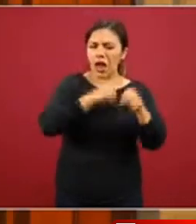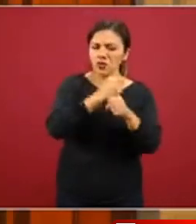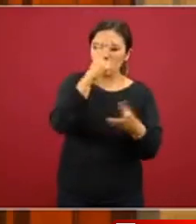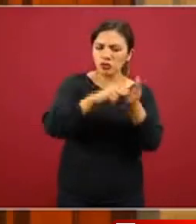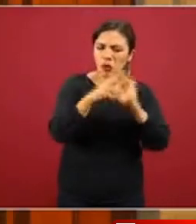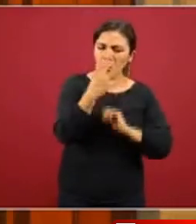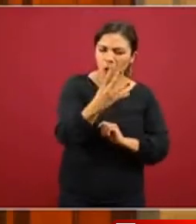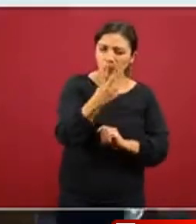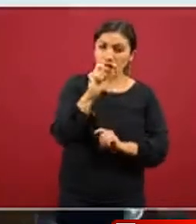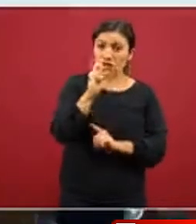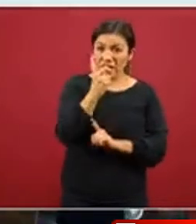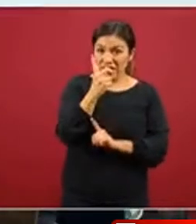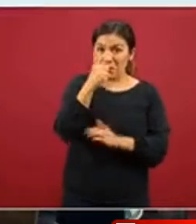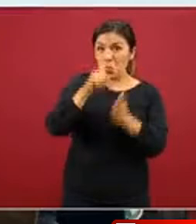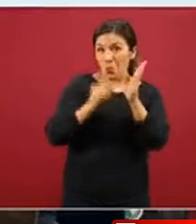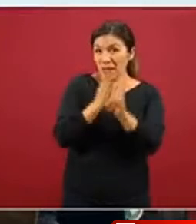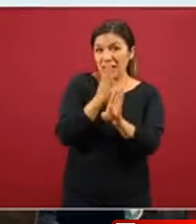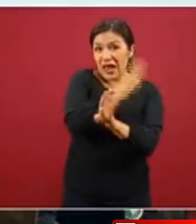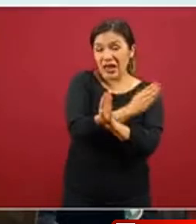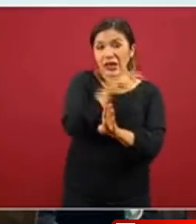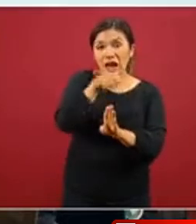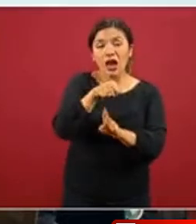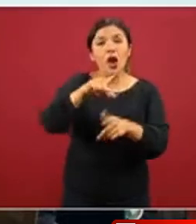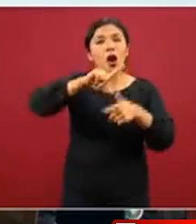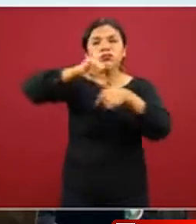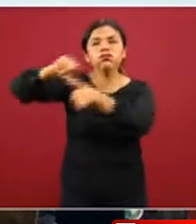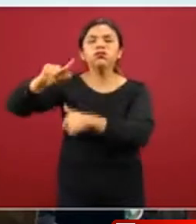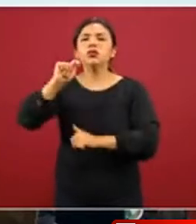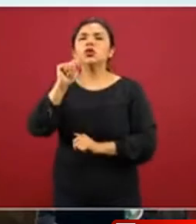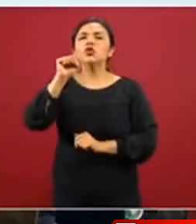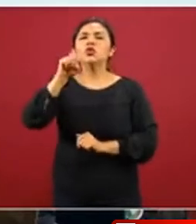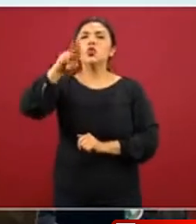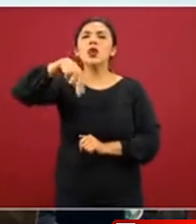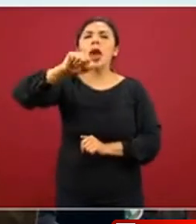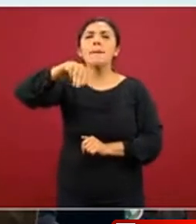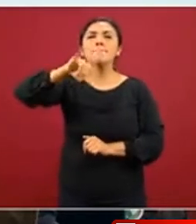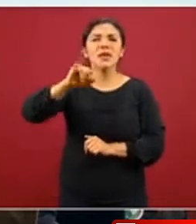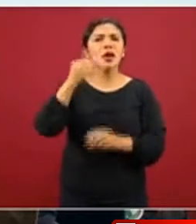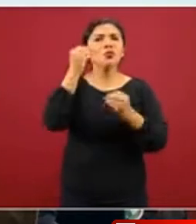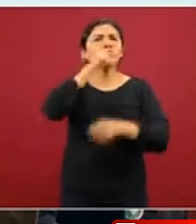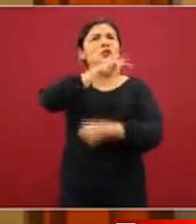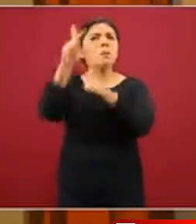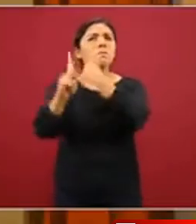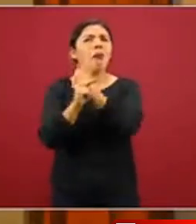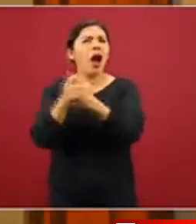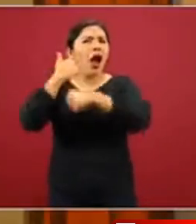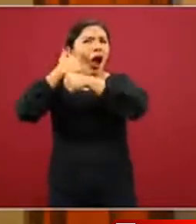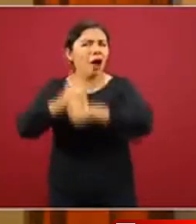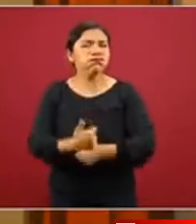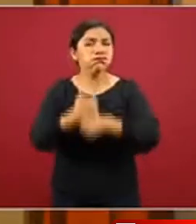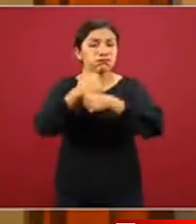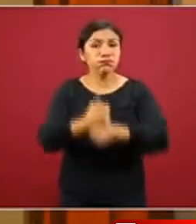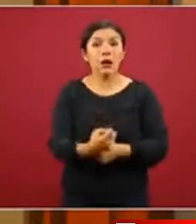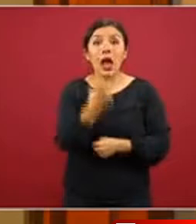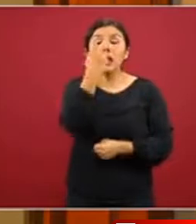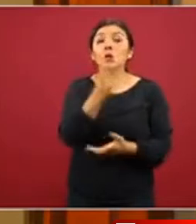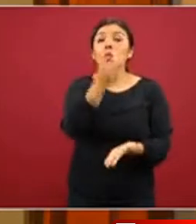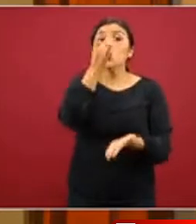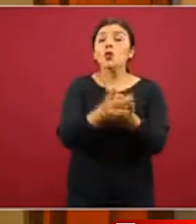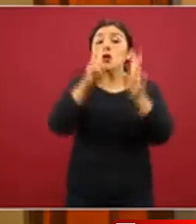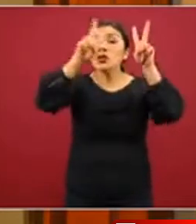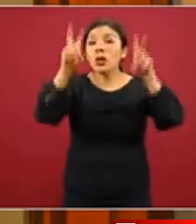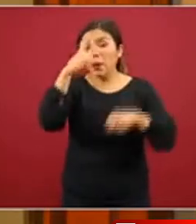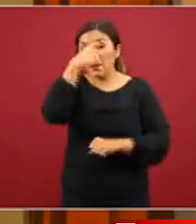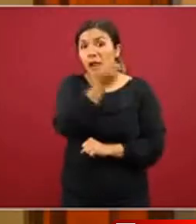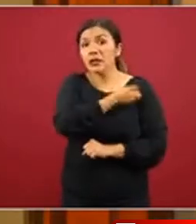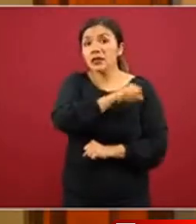en diciembre, un mes antes, fue el tsunami que devastó a muchos países y fue el único tema de salud que entró